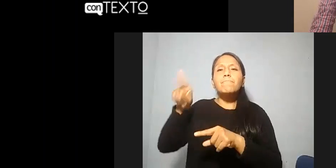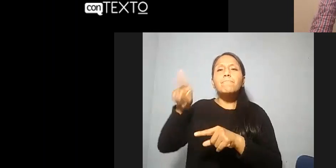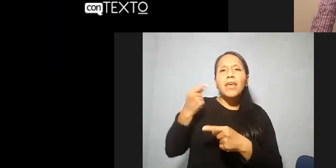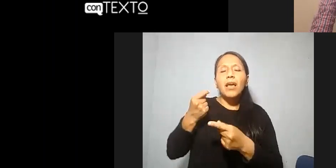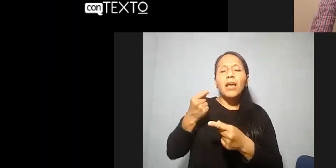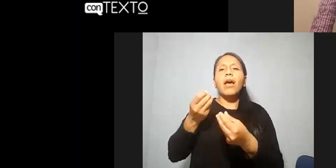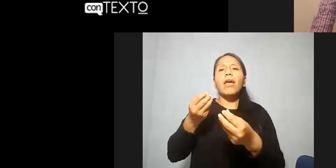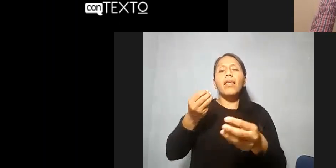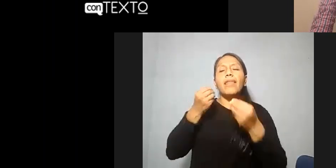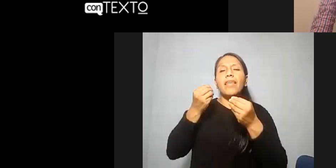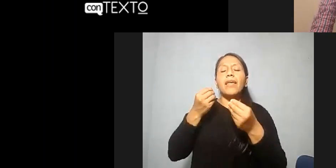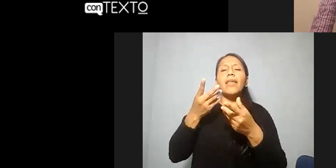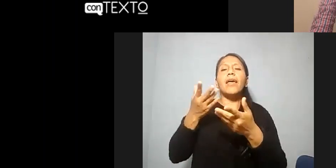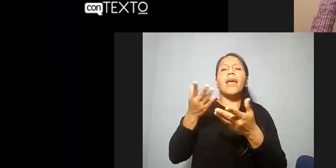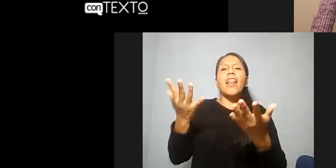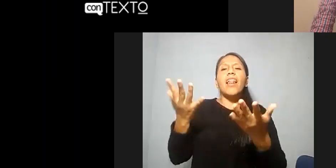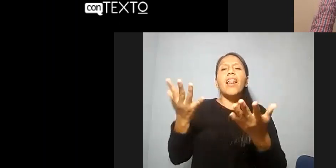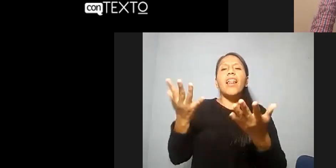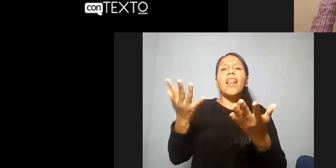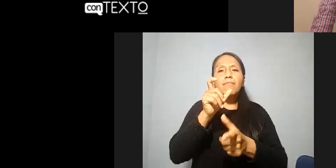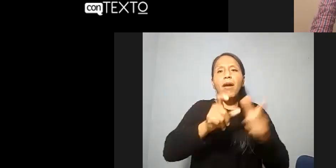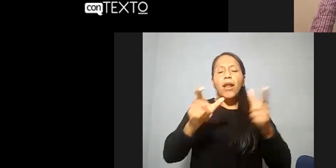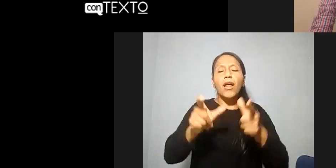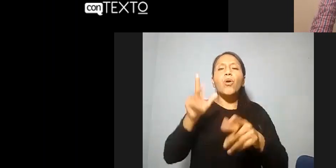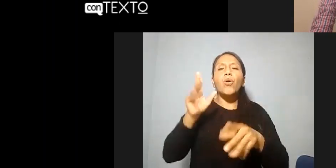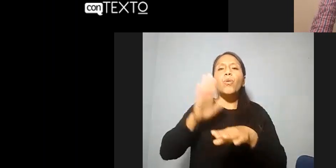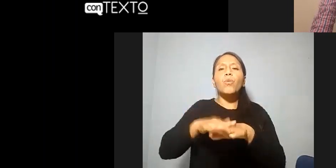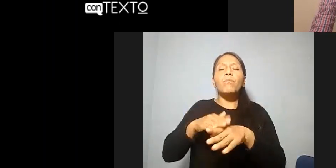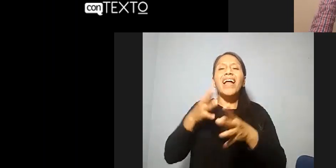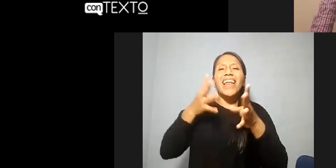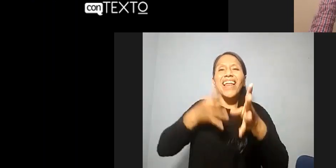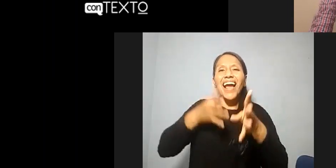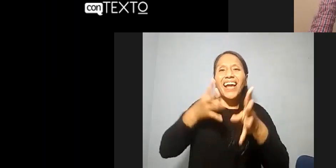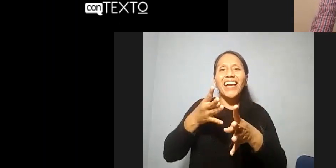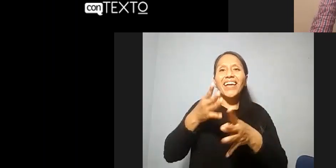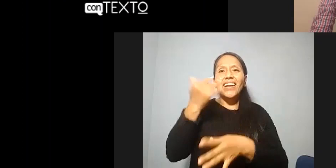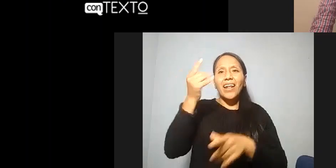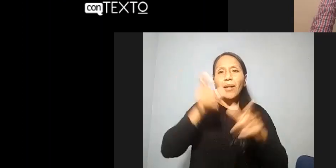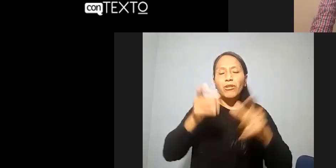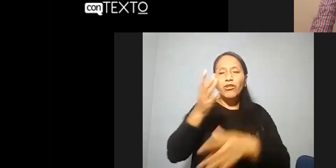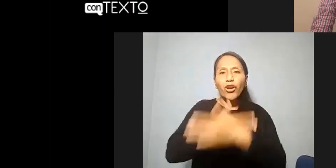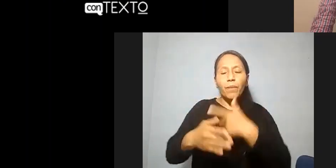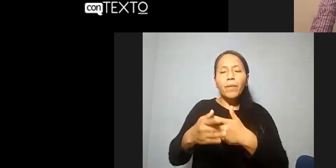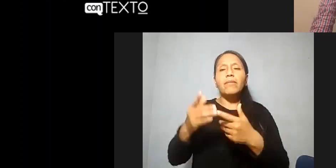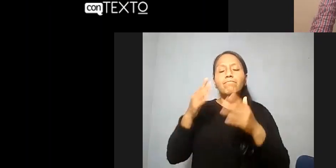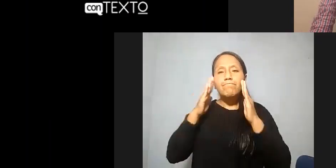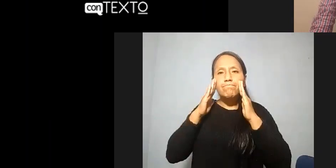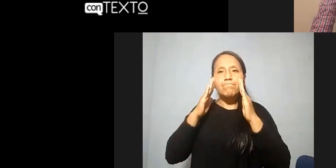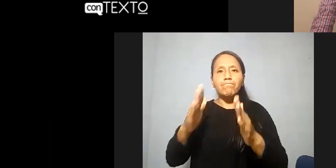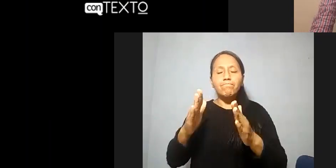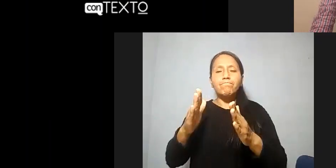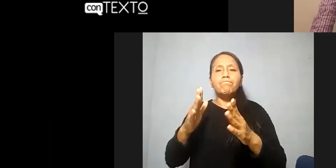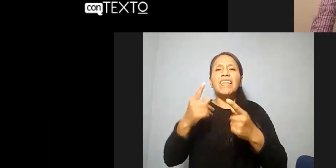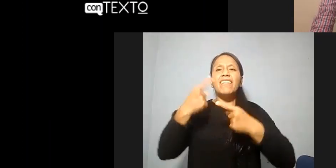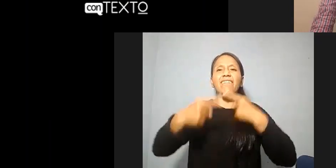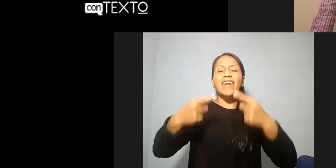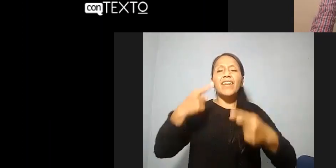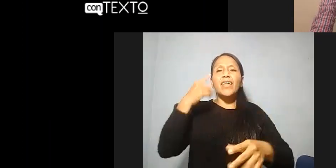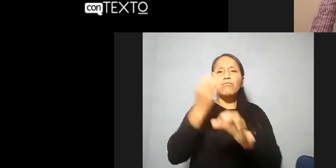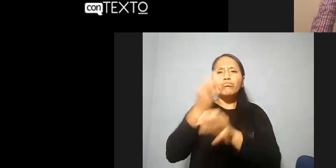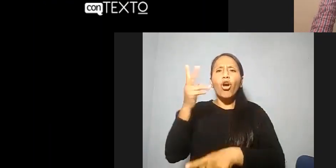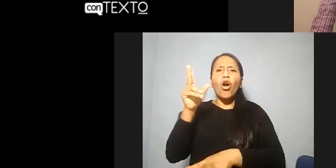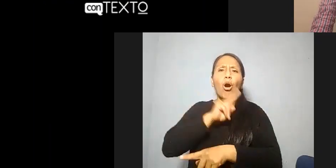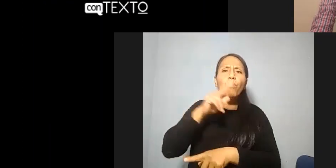de las víctimas del conflicto armado con discapacidad, desde las perspectivas interseccionales, hombres,